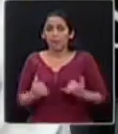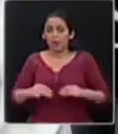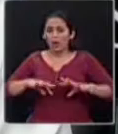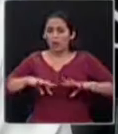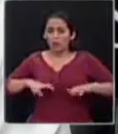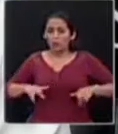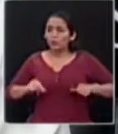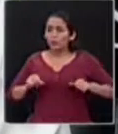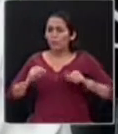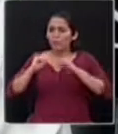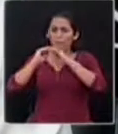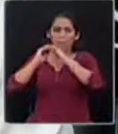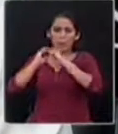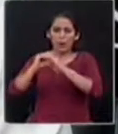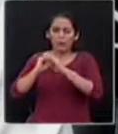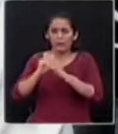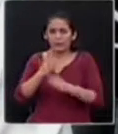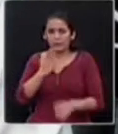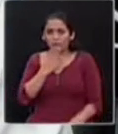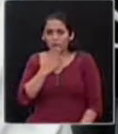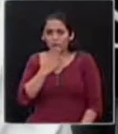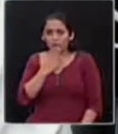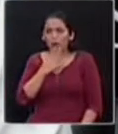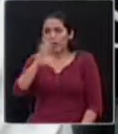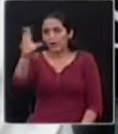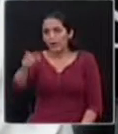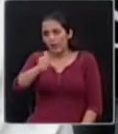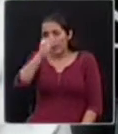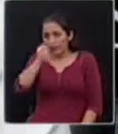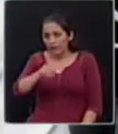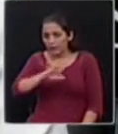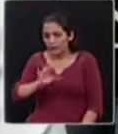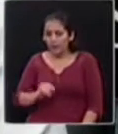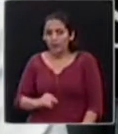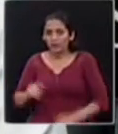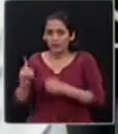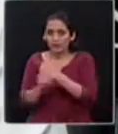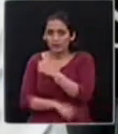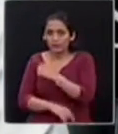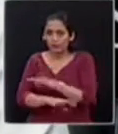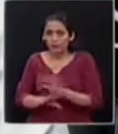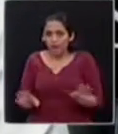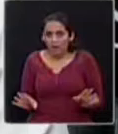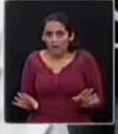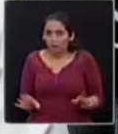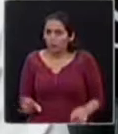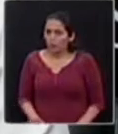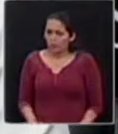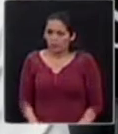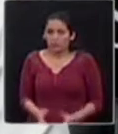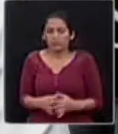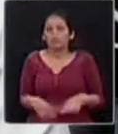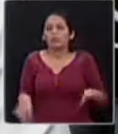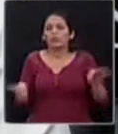corrupción no es solo sancionándola es rodeándose de gente seria